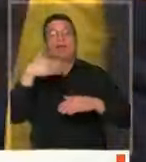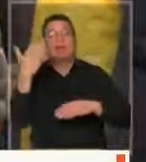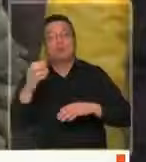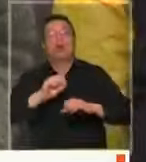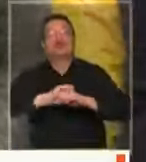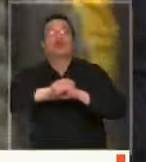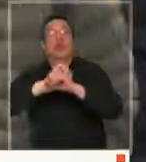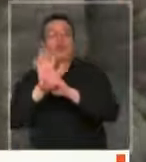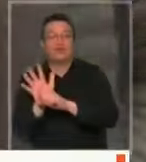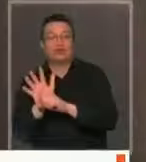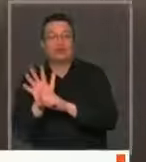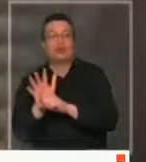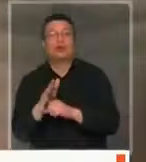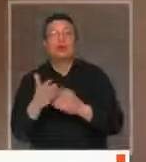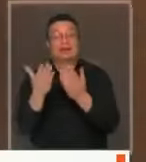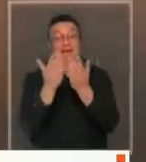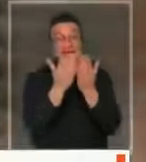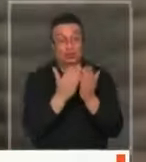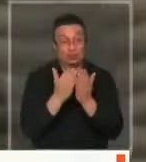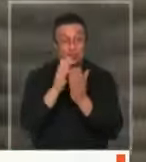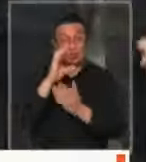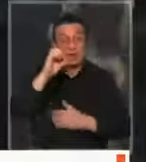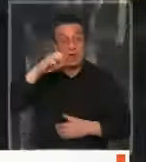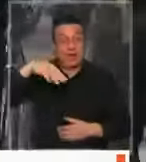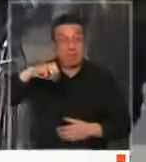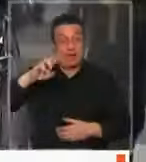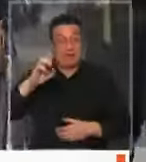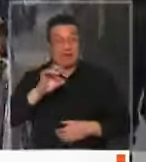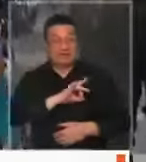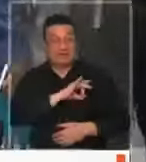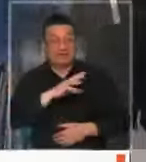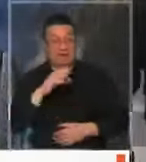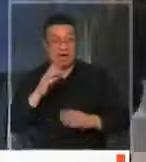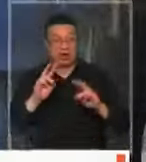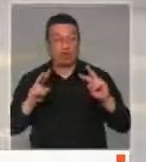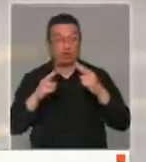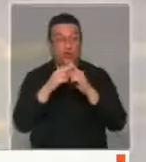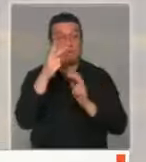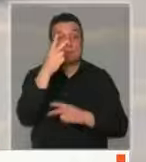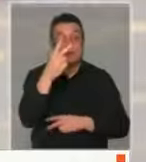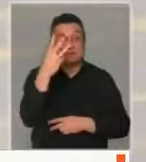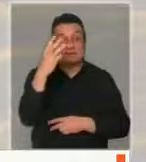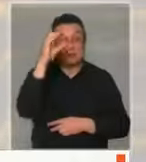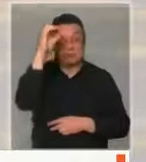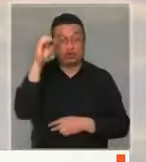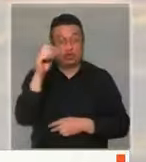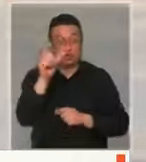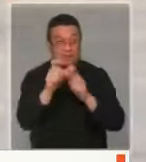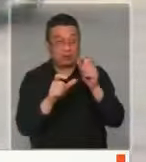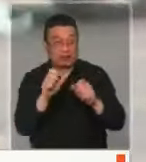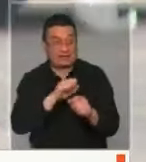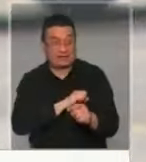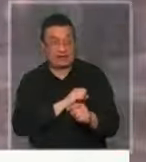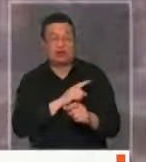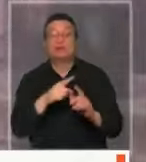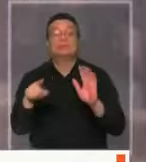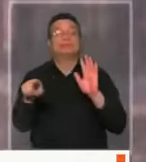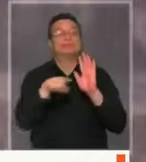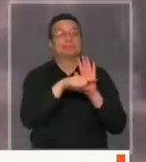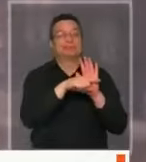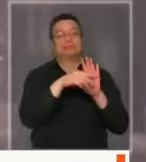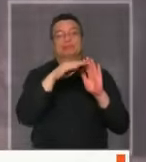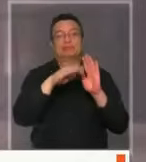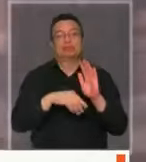coronavirus. Según un estudio de la Cámara Chilena de la Construcción, el 23% de los capitalinos vieron disminuir su bienestar urbano,